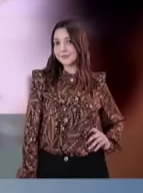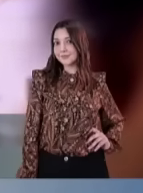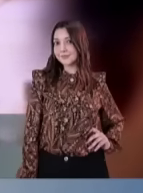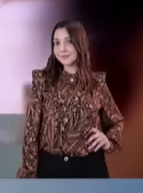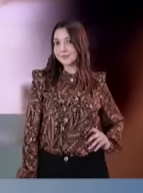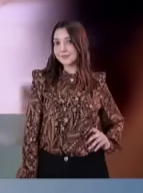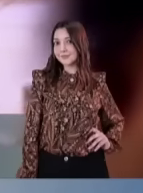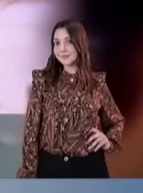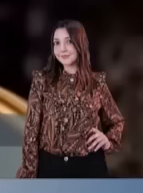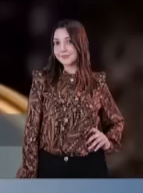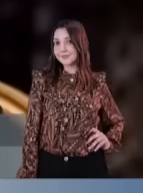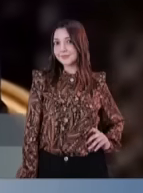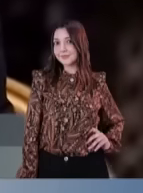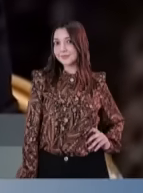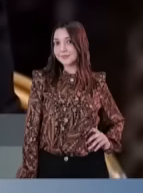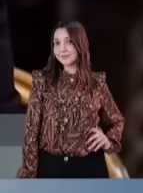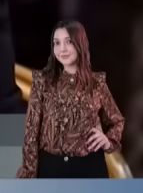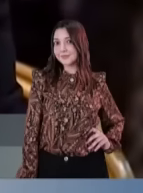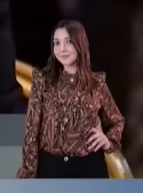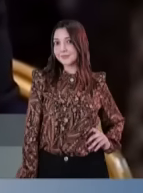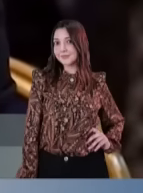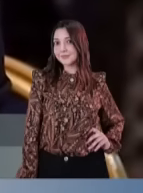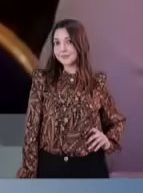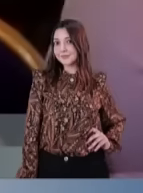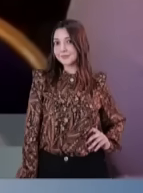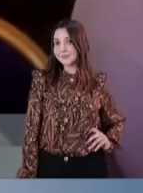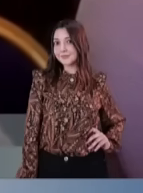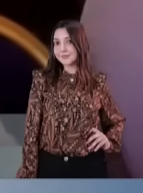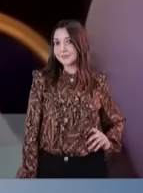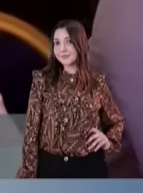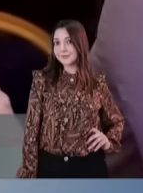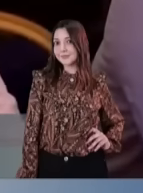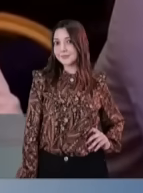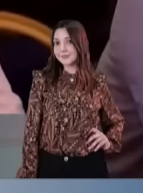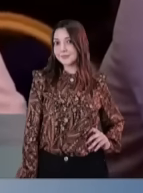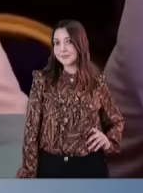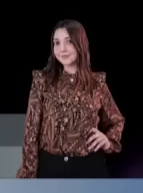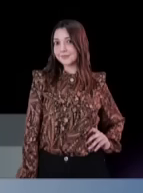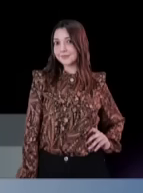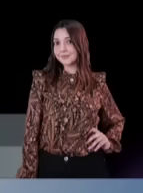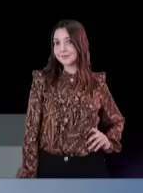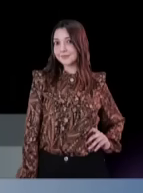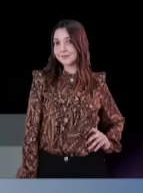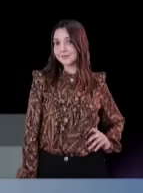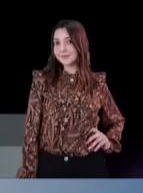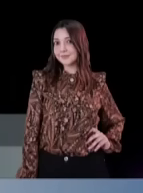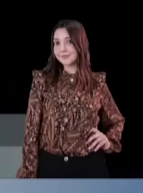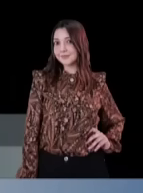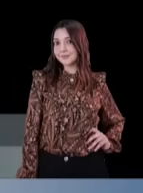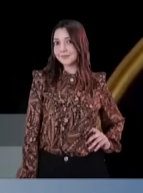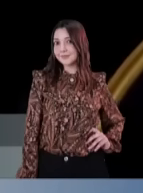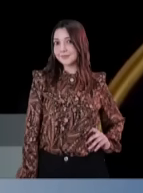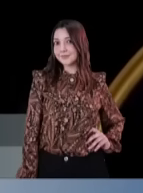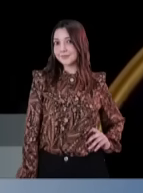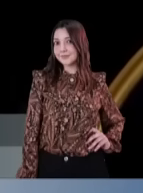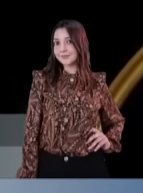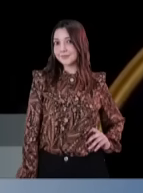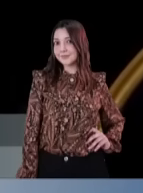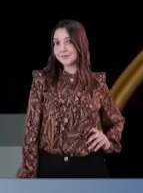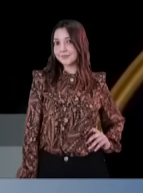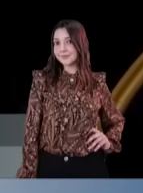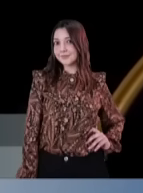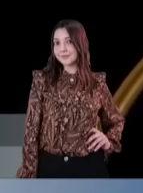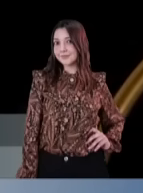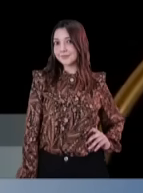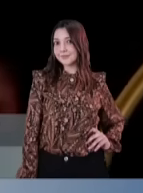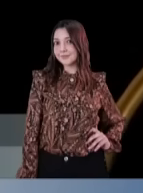caso, a la encuesta Casen, que era muy relevante para el Ejecutivo, se quería retomar la agenda con esto. No se podía. ¿Por qué? Porque siempre